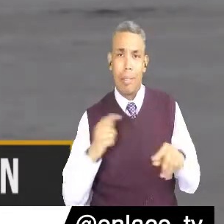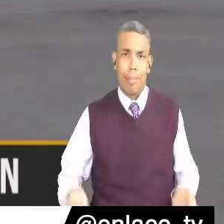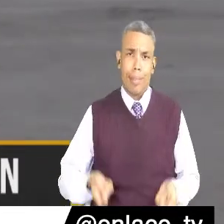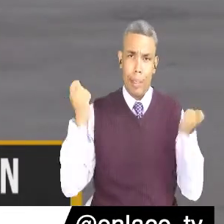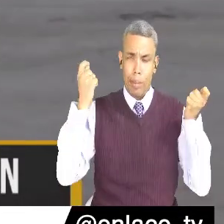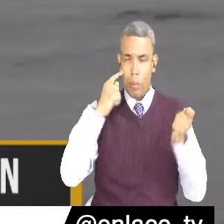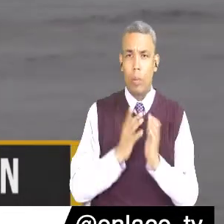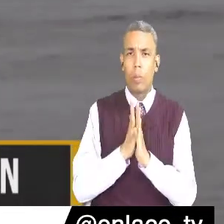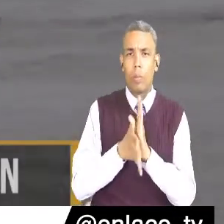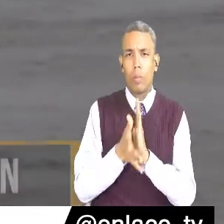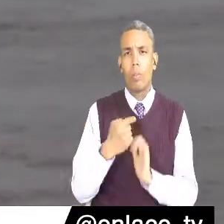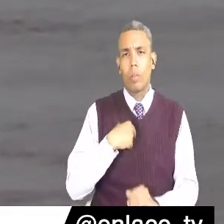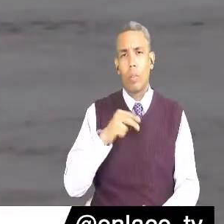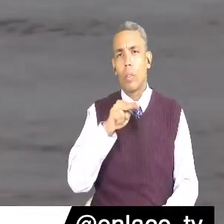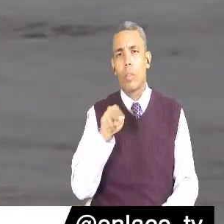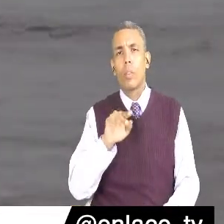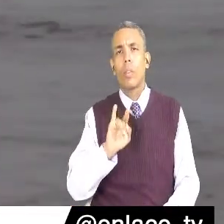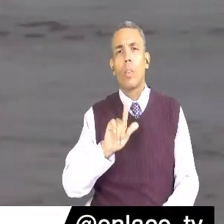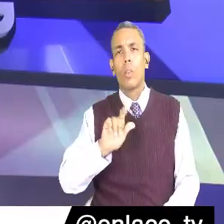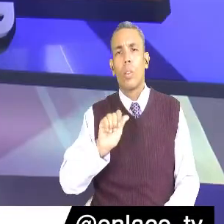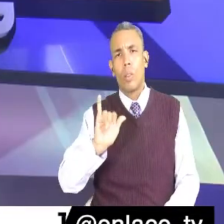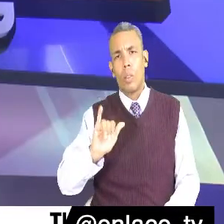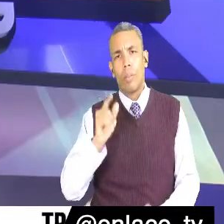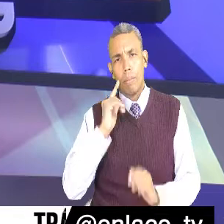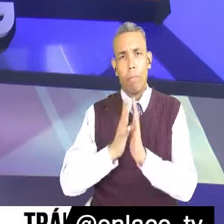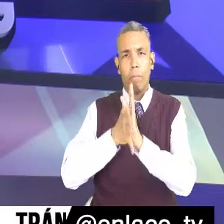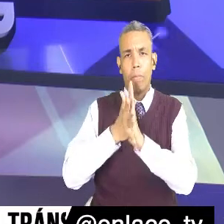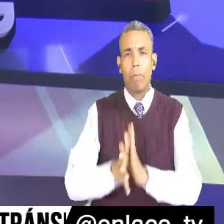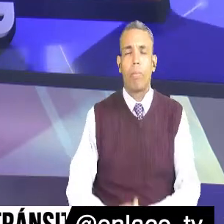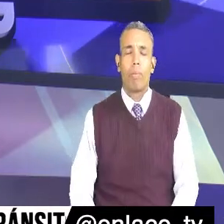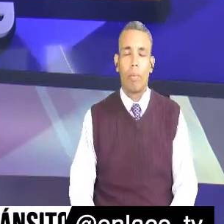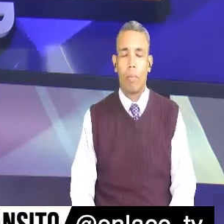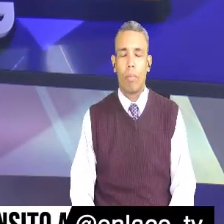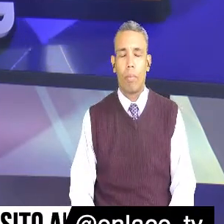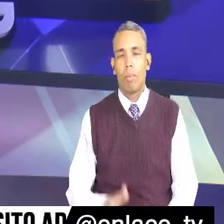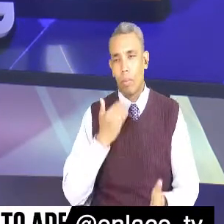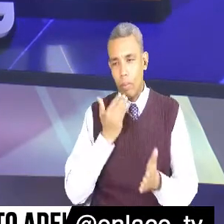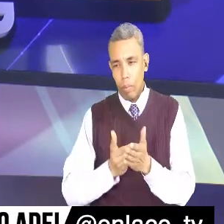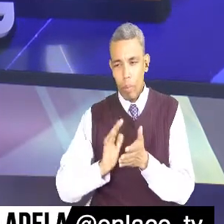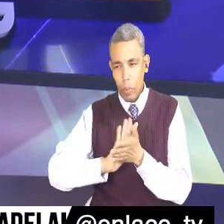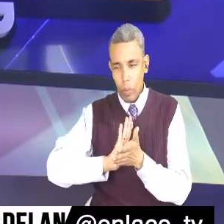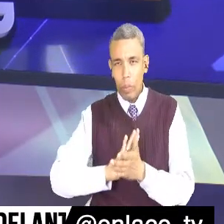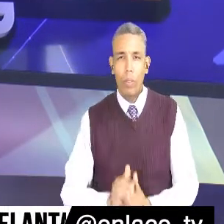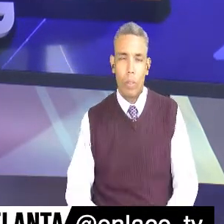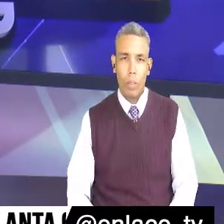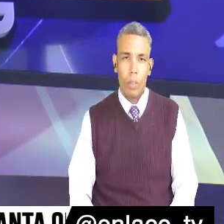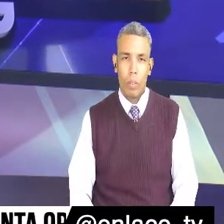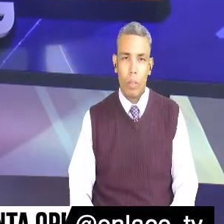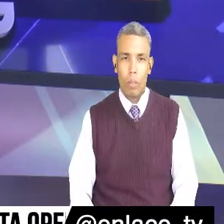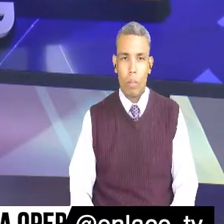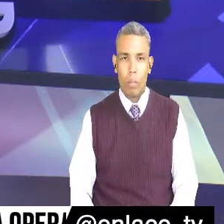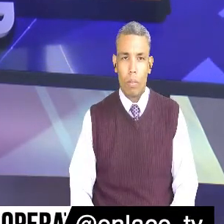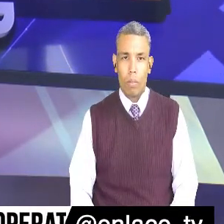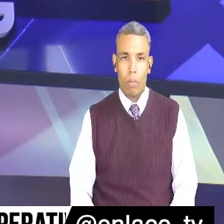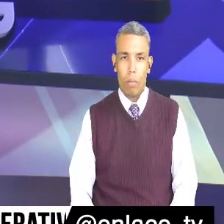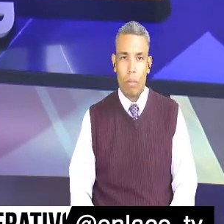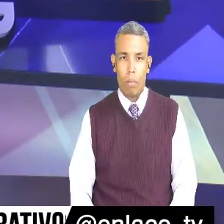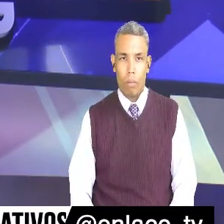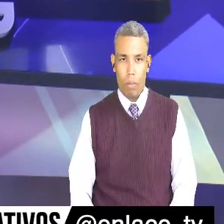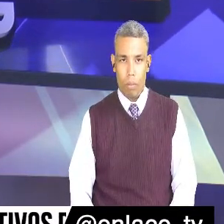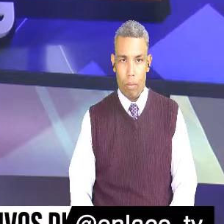Información de Zulay Ucros para Enlace Noticias. Gracias, Zulay, por su informe. Y un comerciante denunció en las últimas horas que fue víctima de los